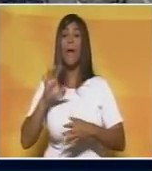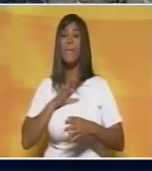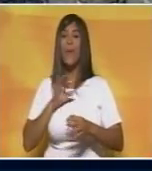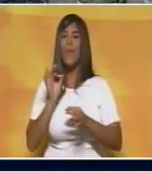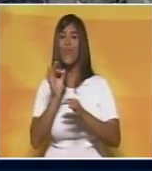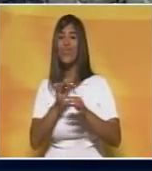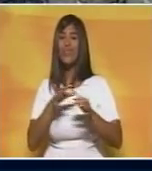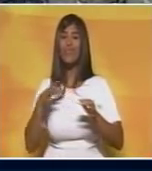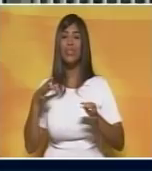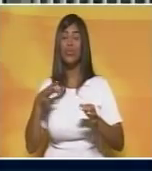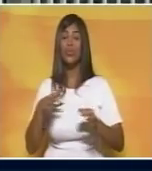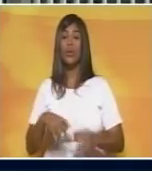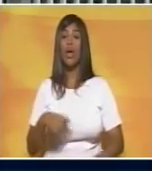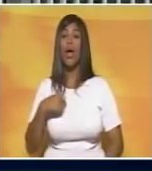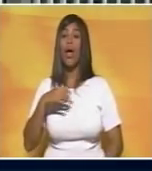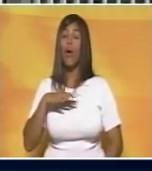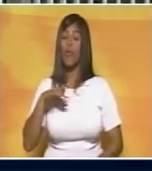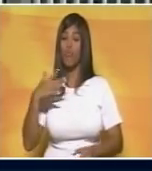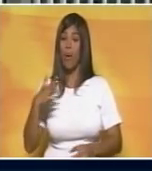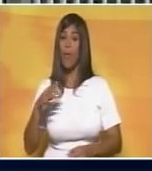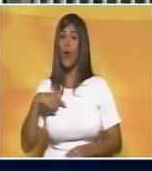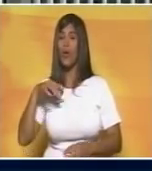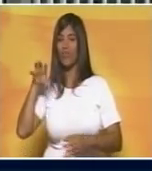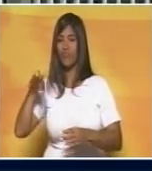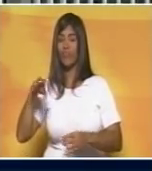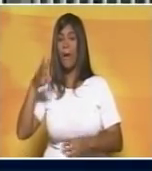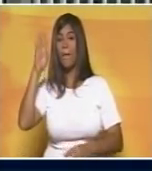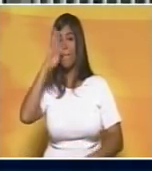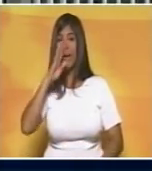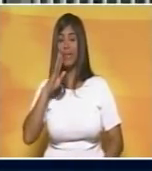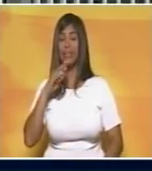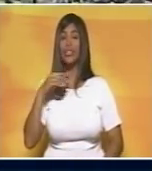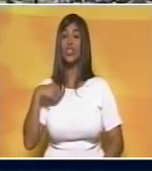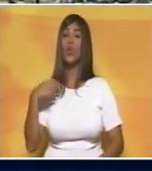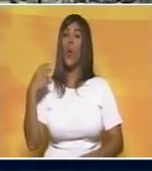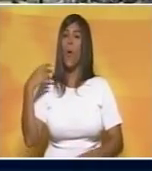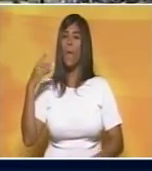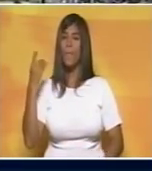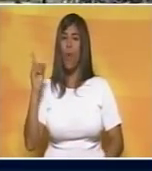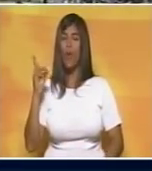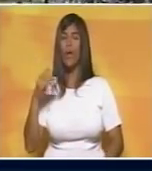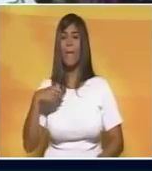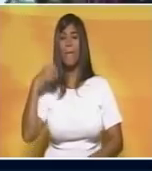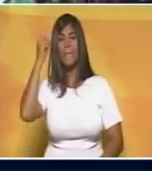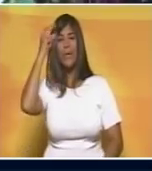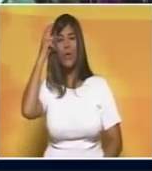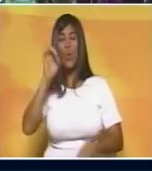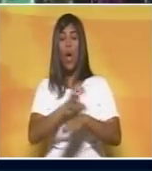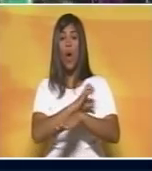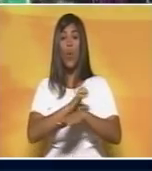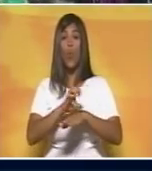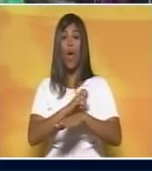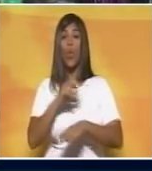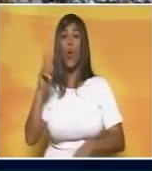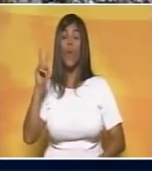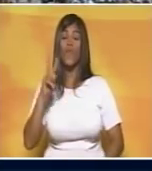Amazonía, que comprende parte de Brasil, Bolivia, Perú, Ecuador, Colombia, Venezuela,